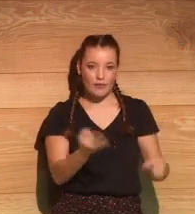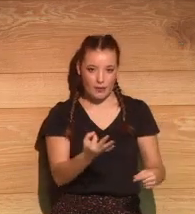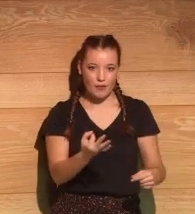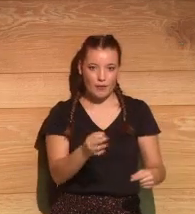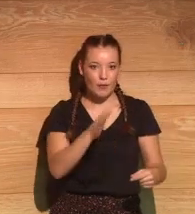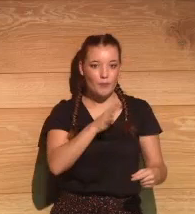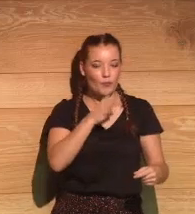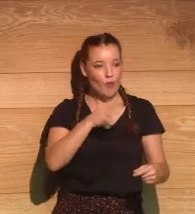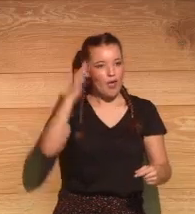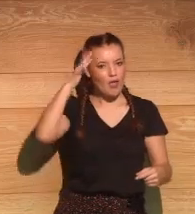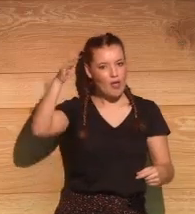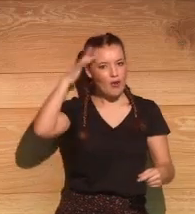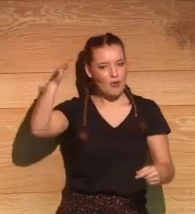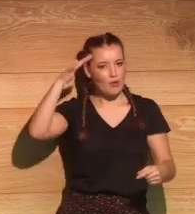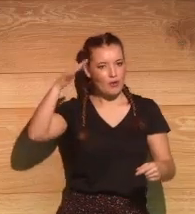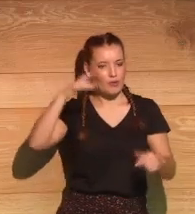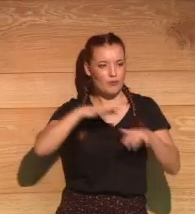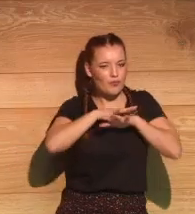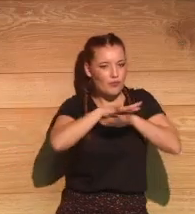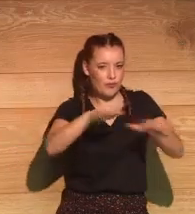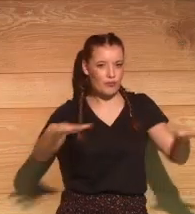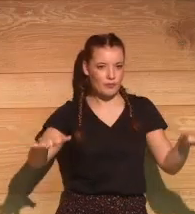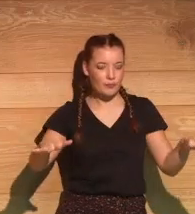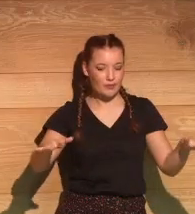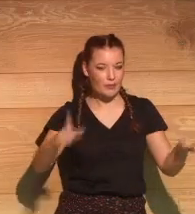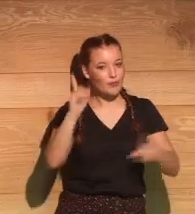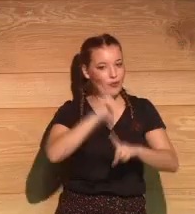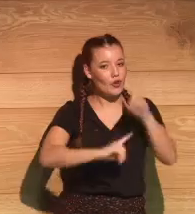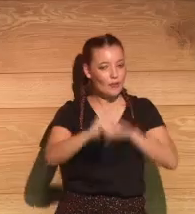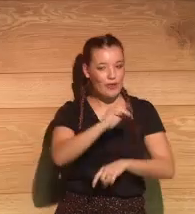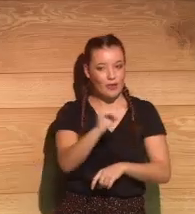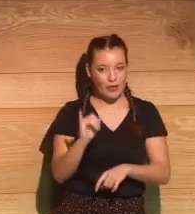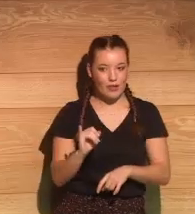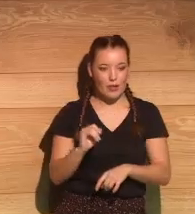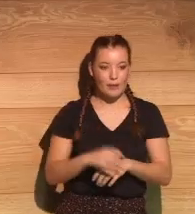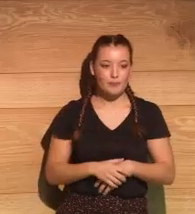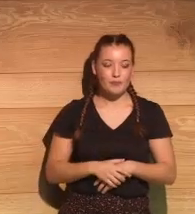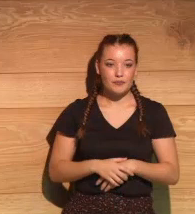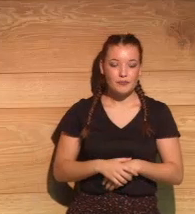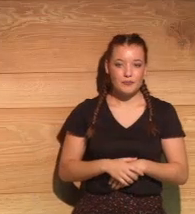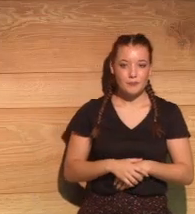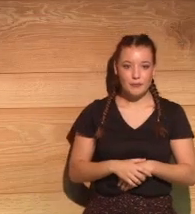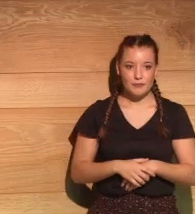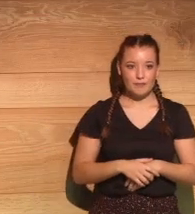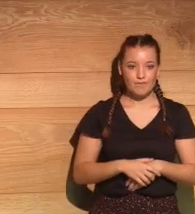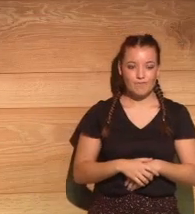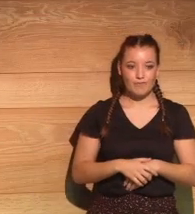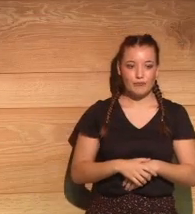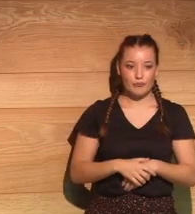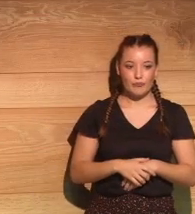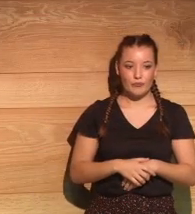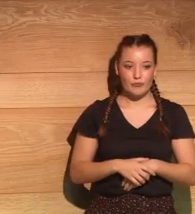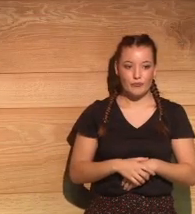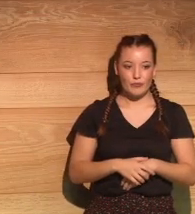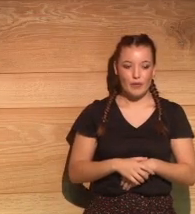muy extendida y aparentemente aproblemática, ¿no? Pues si os parece, antes de dar paso a por lo menos